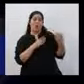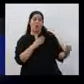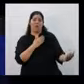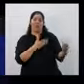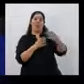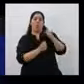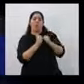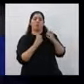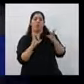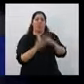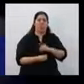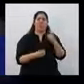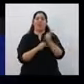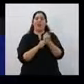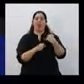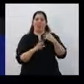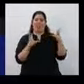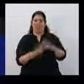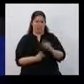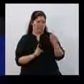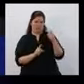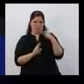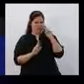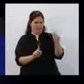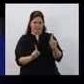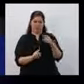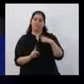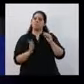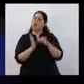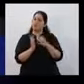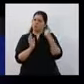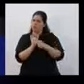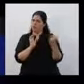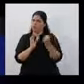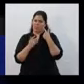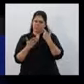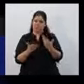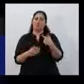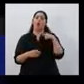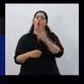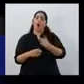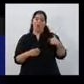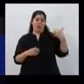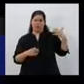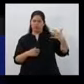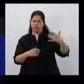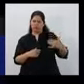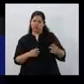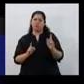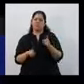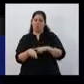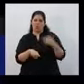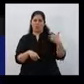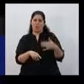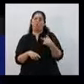industrias y al trabajo argentino hay algo más que quiero destacar en estos años el gobierno se ocupó mucho